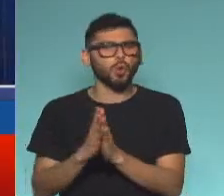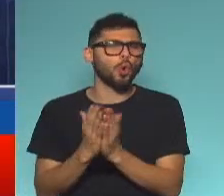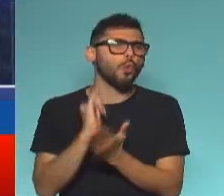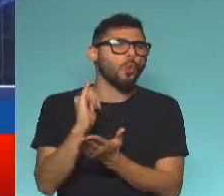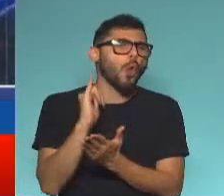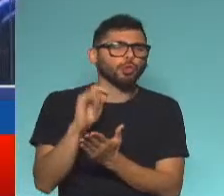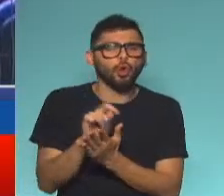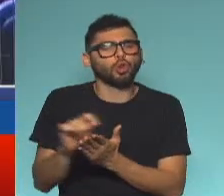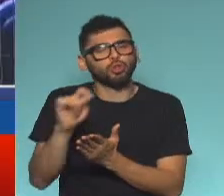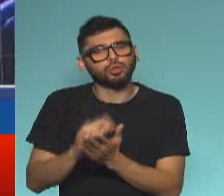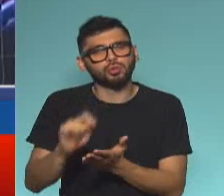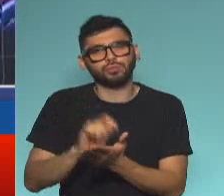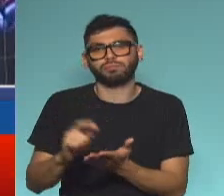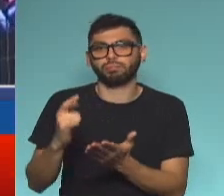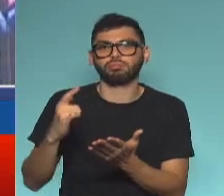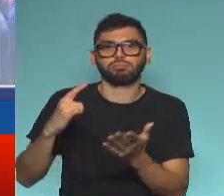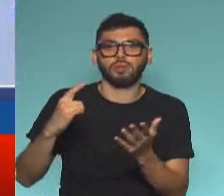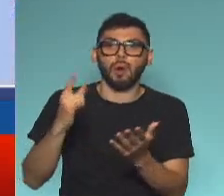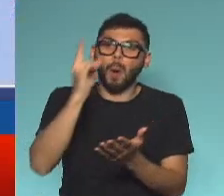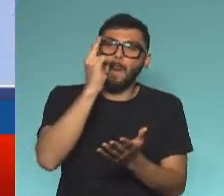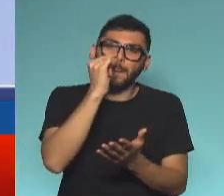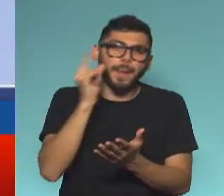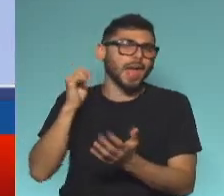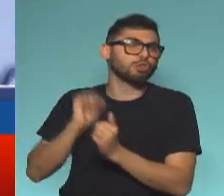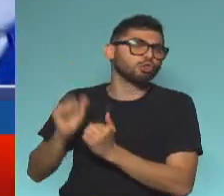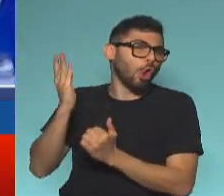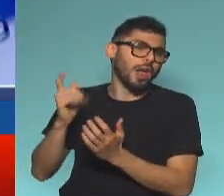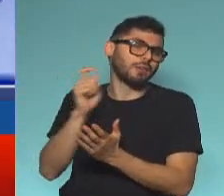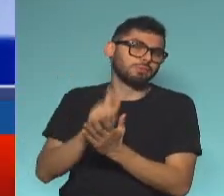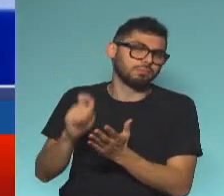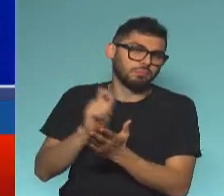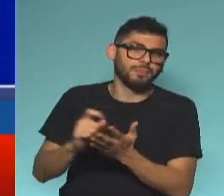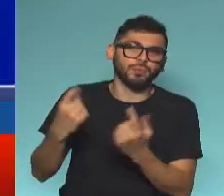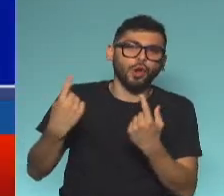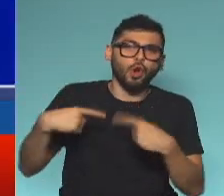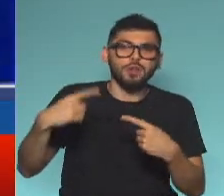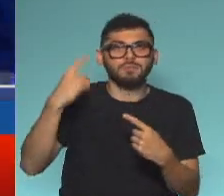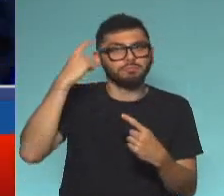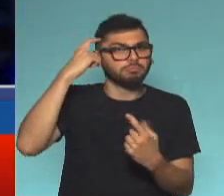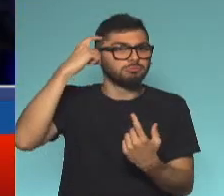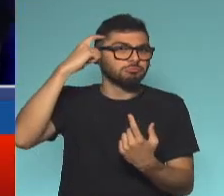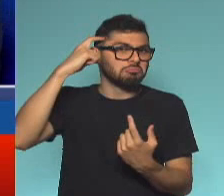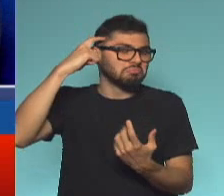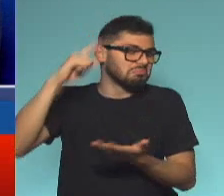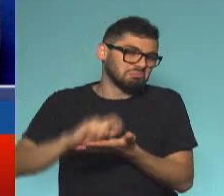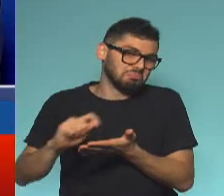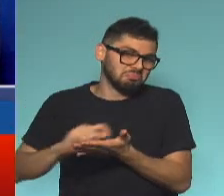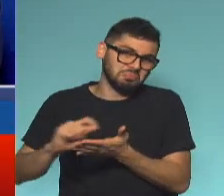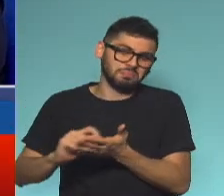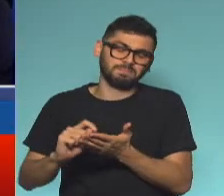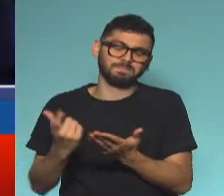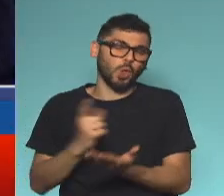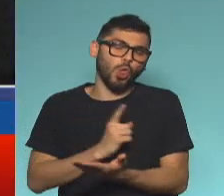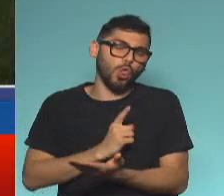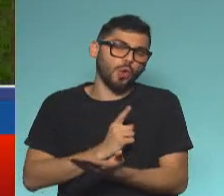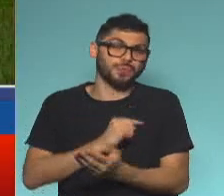respecto a toda la historia de su papá y de las cosas que le pasan por su cabeza. Lógicamente, el dolor